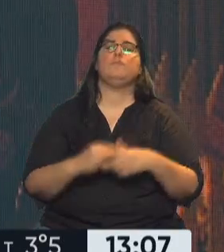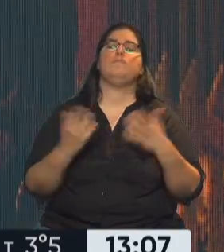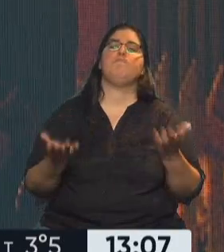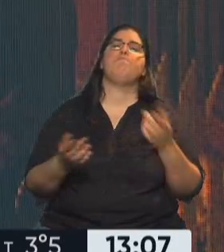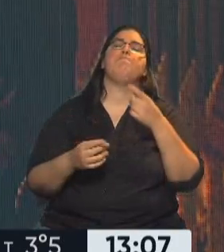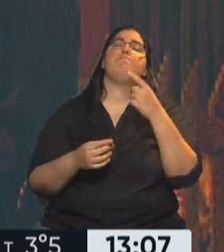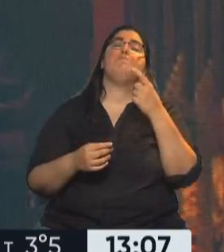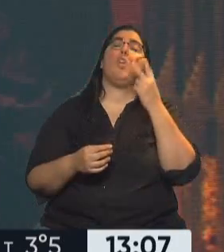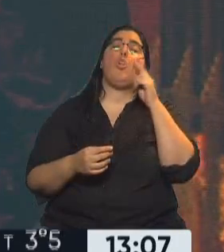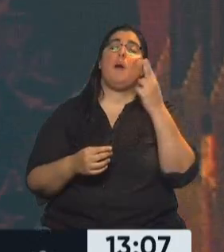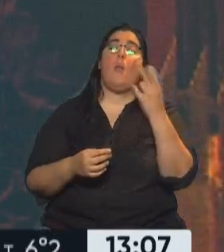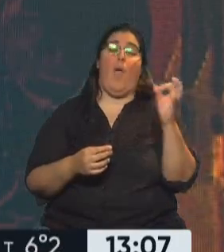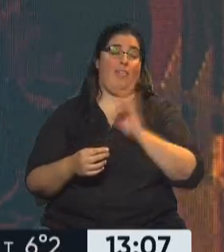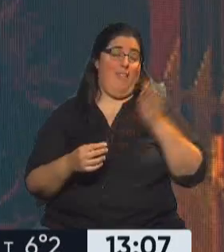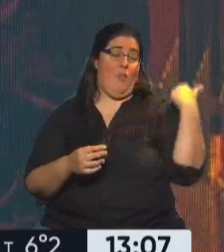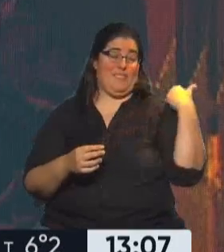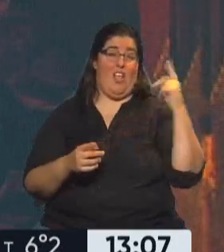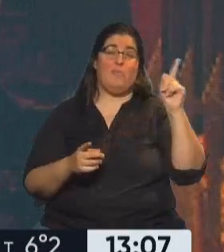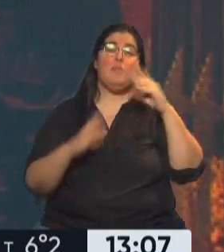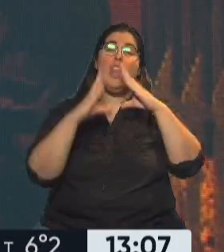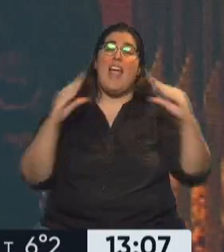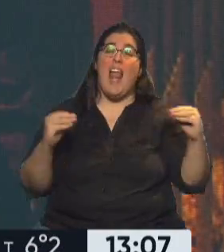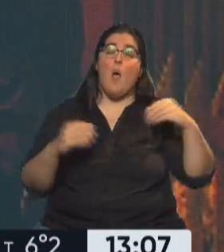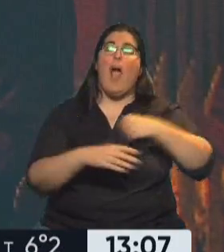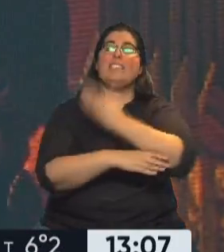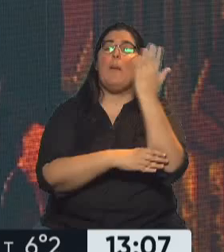Hacia fines de 2020, la Asamblea Nacional de Nicaragua